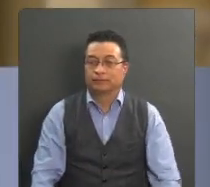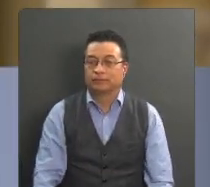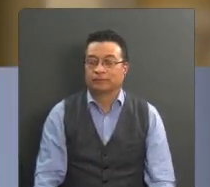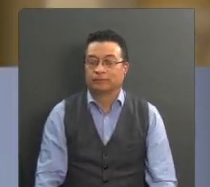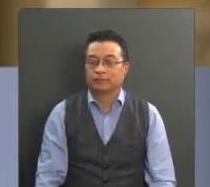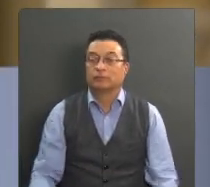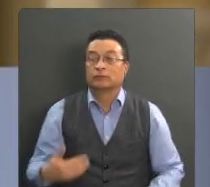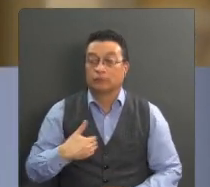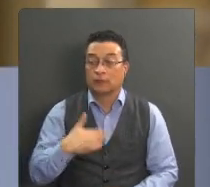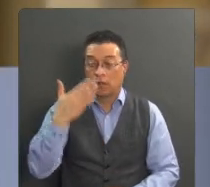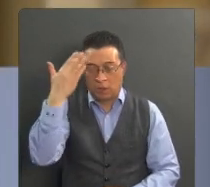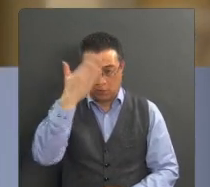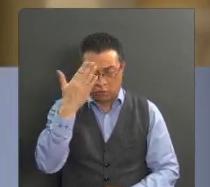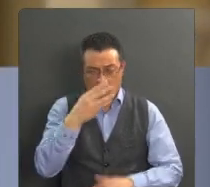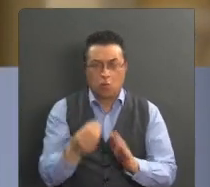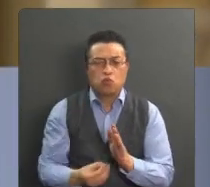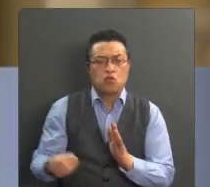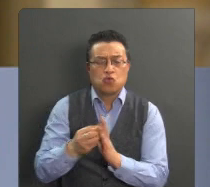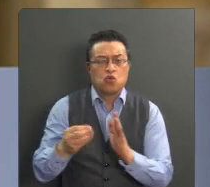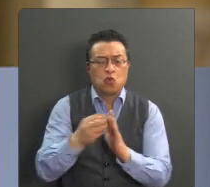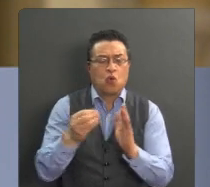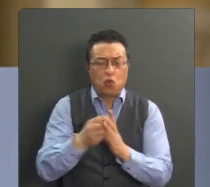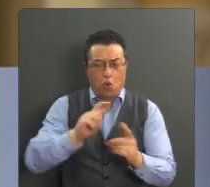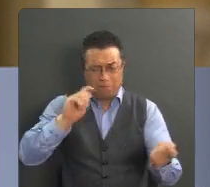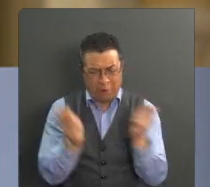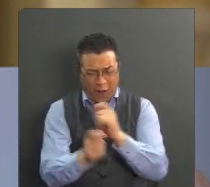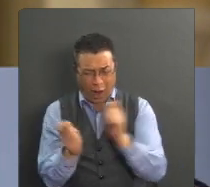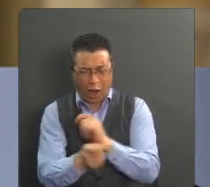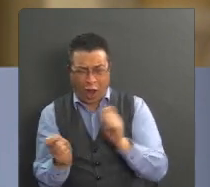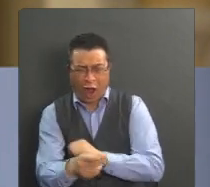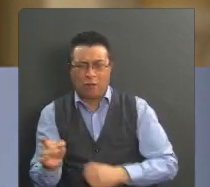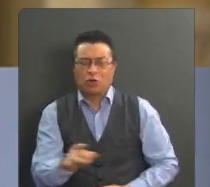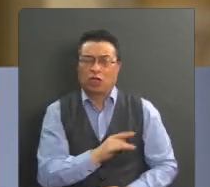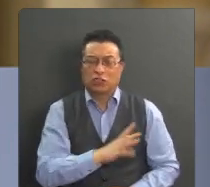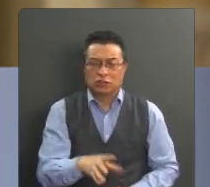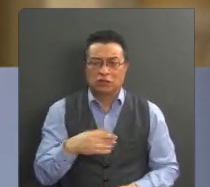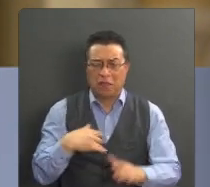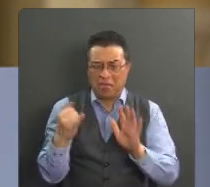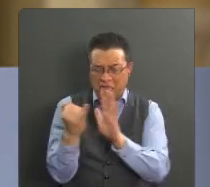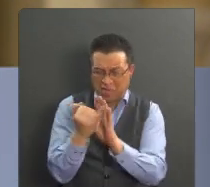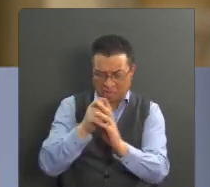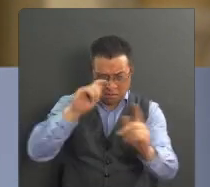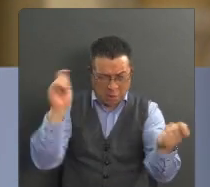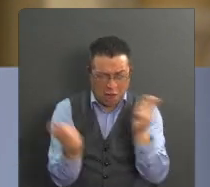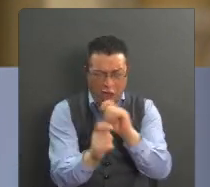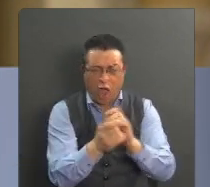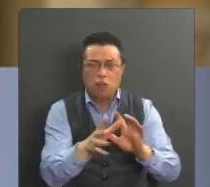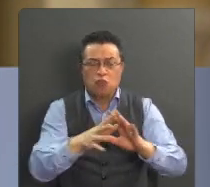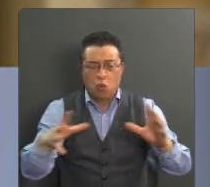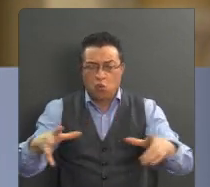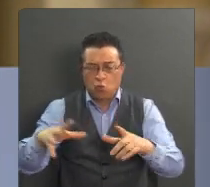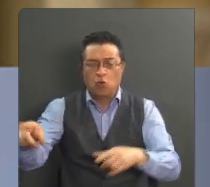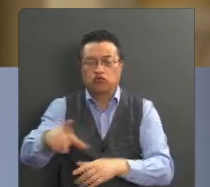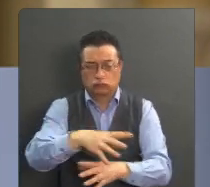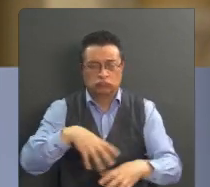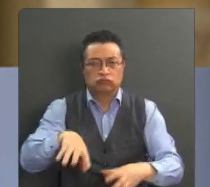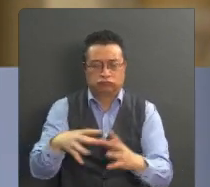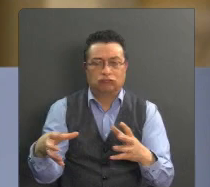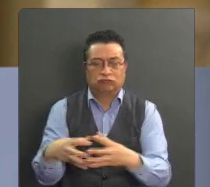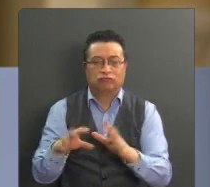Me preocupa el excesivo afán refundacional e identitario de amplios sectores de la Convención